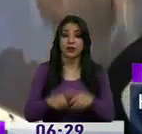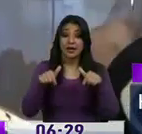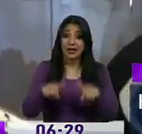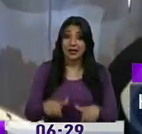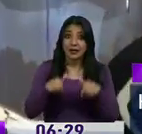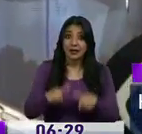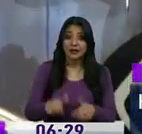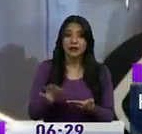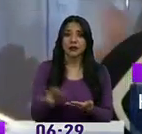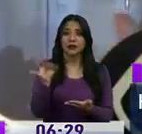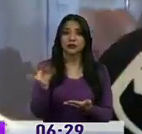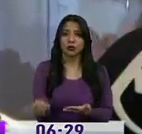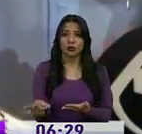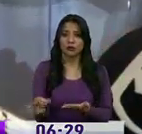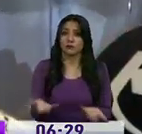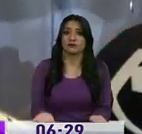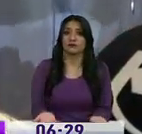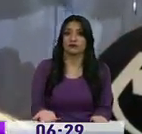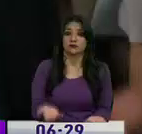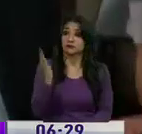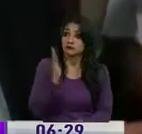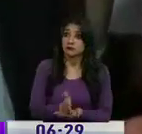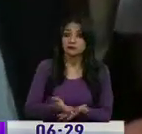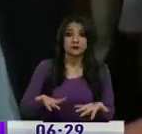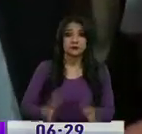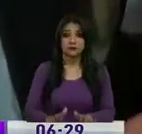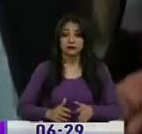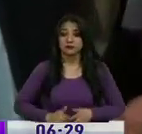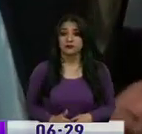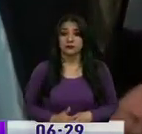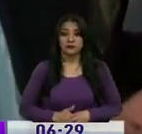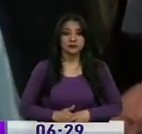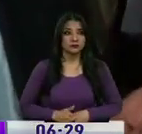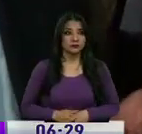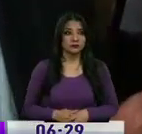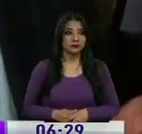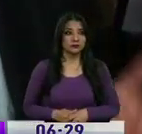cantón o sea nadie le pone un paro a él desde los ríos informó de camacho